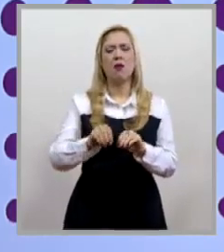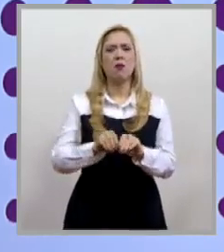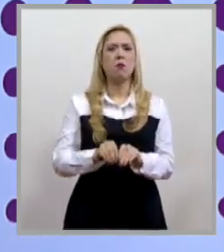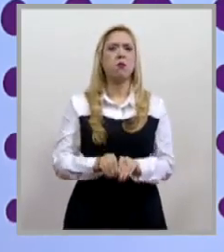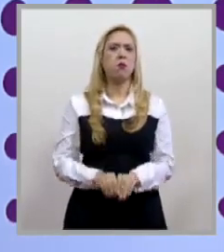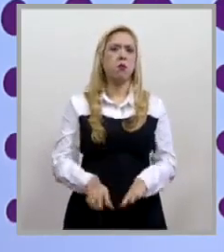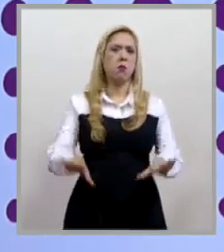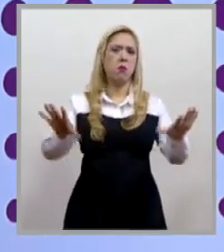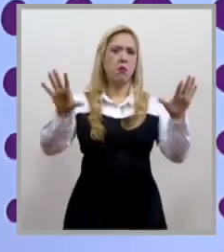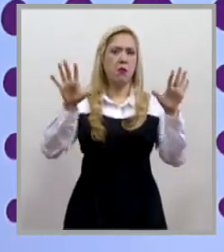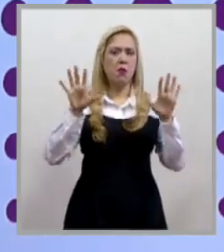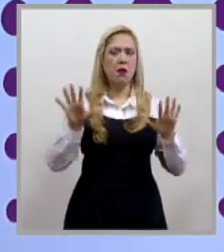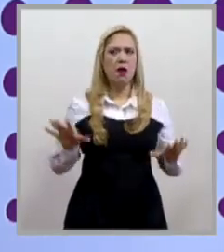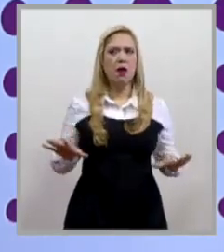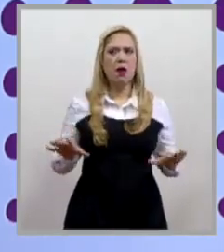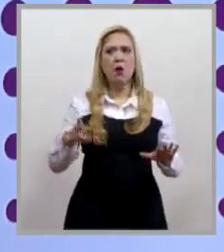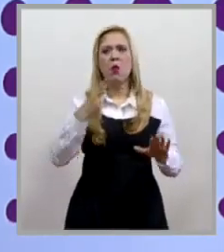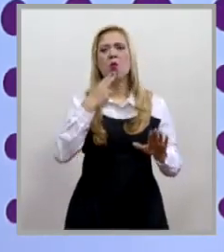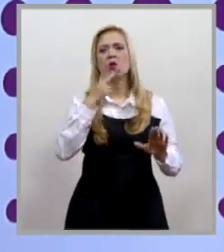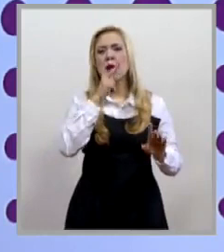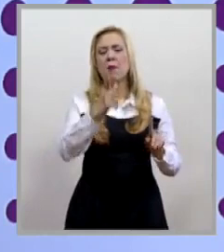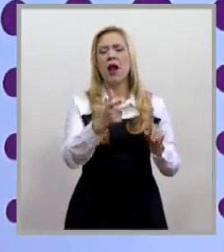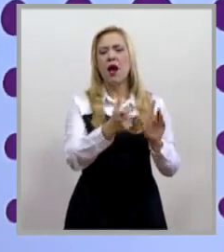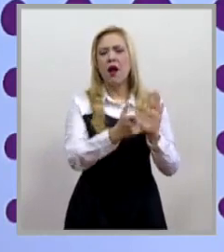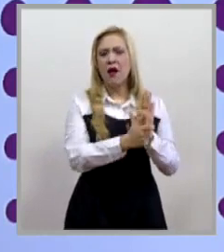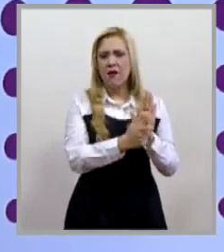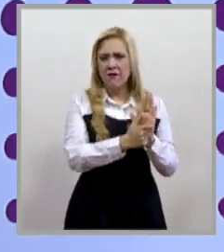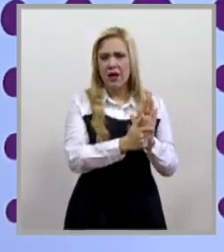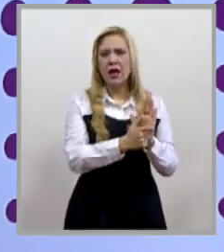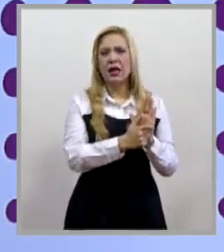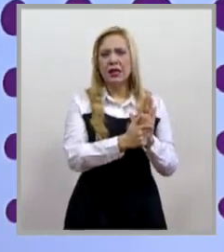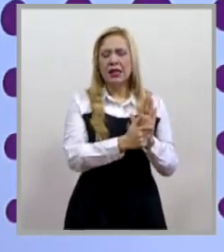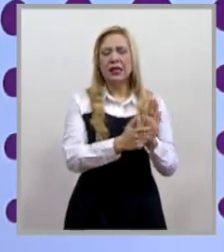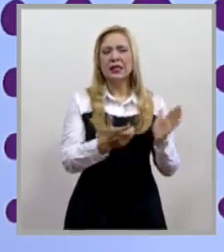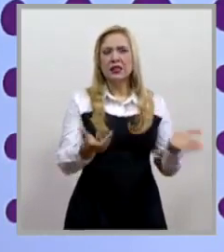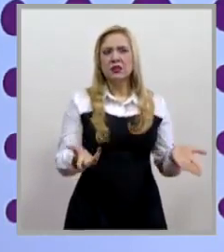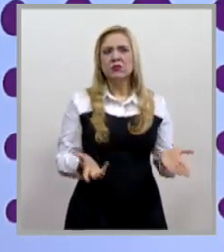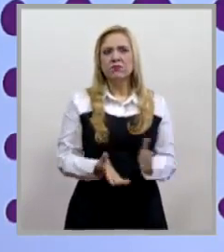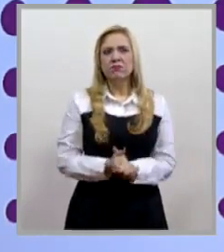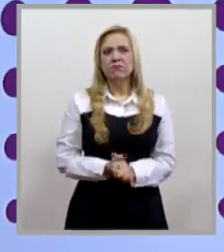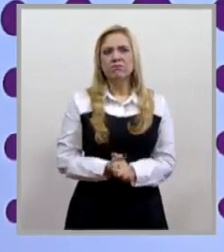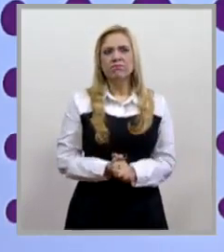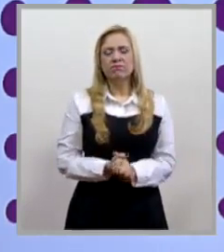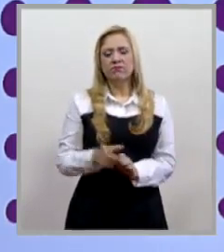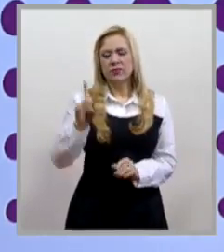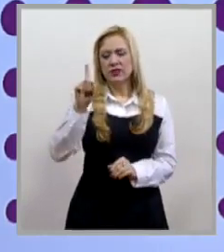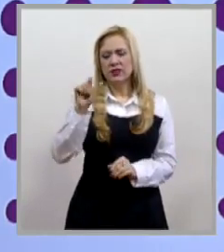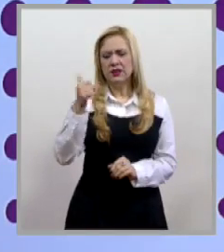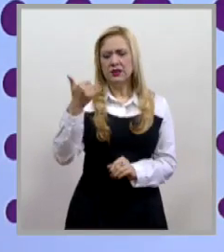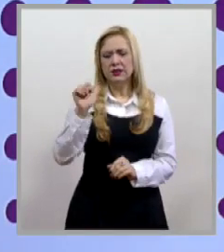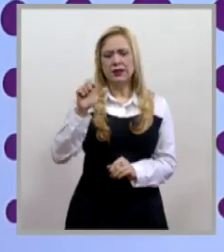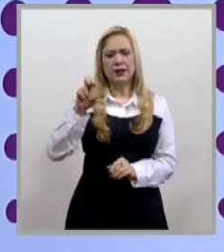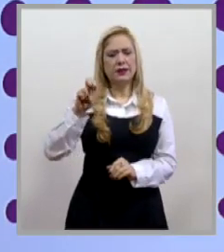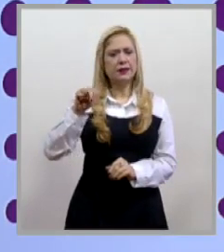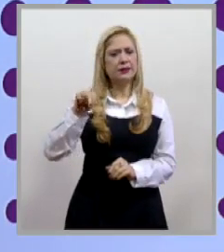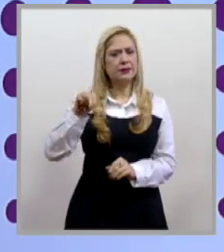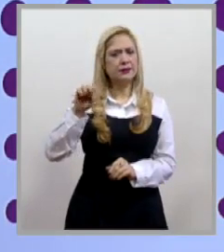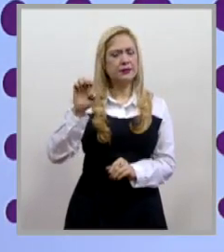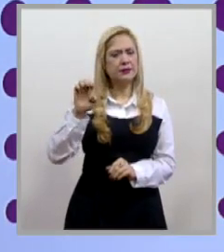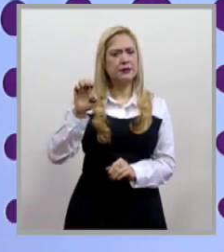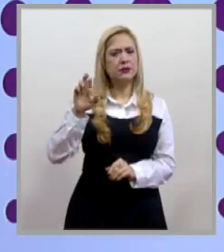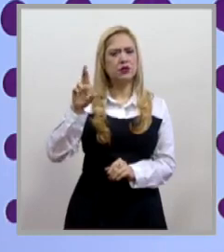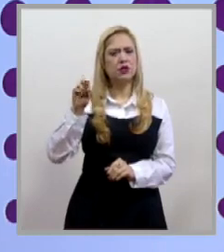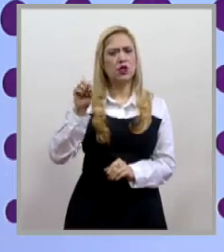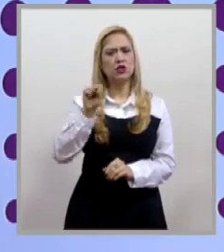común, empieza a ser ya utilizado básicamente por Diane Russell, una